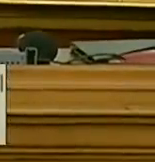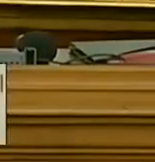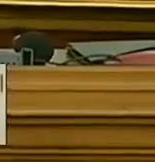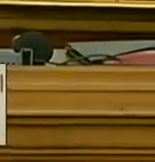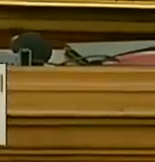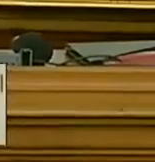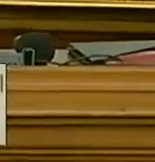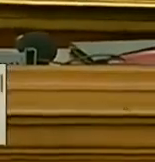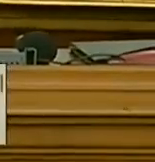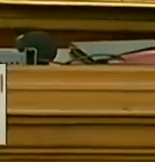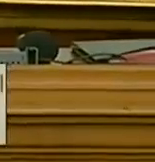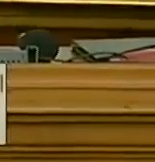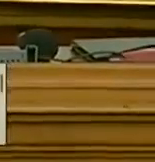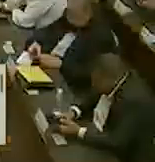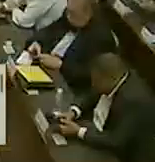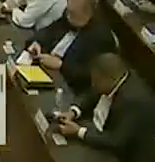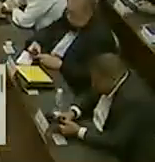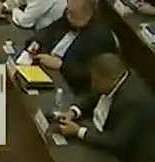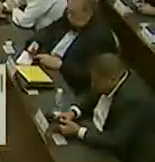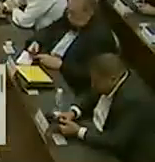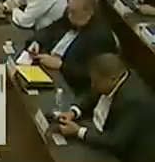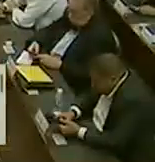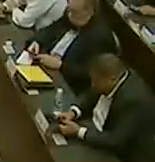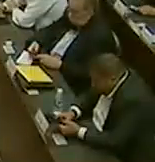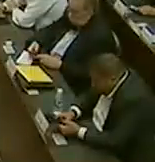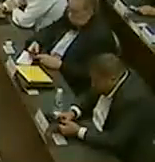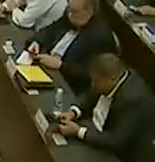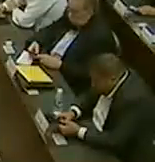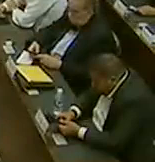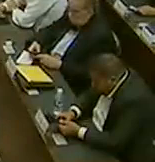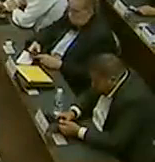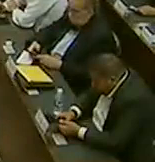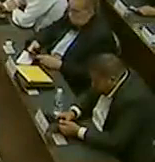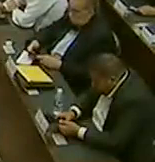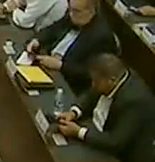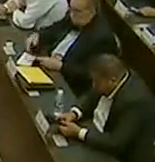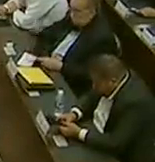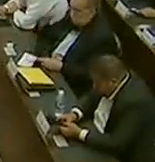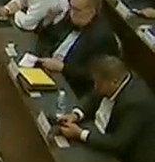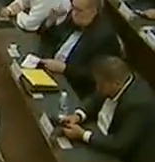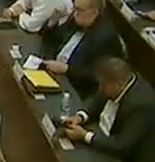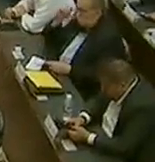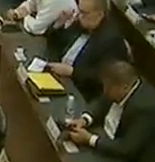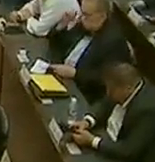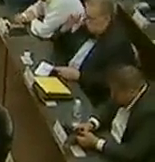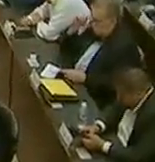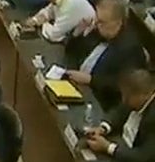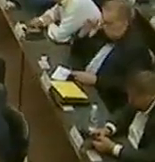diputado Miguel Pérez Abad. Solicita la tribuna de oradores, se le concede.